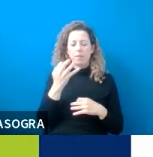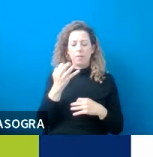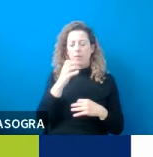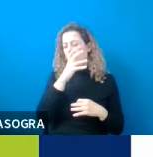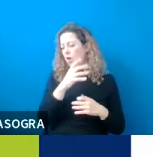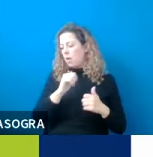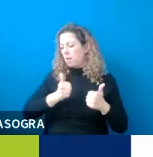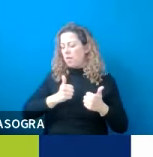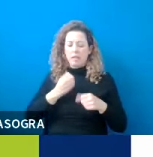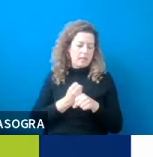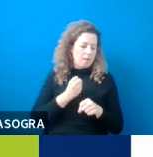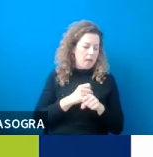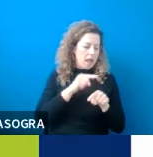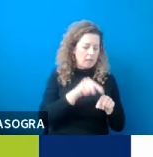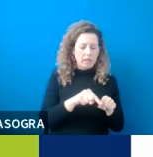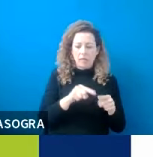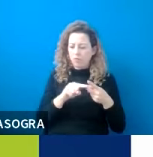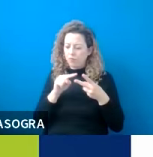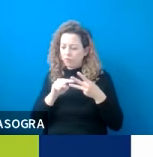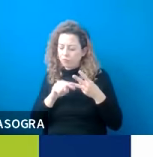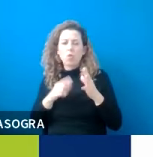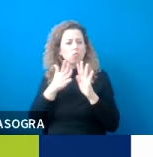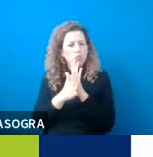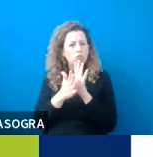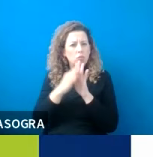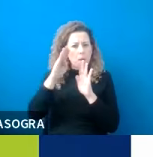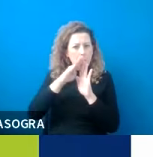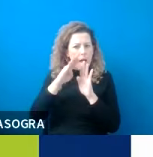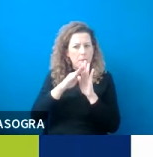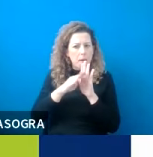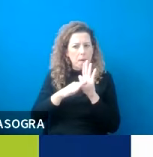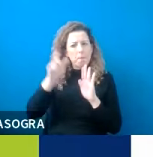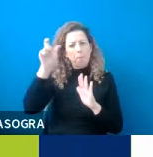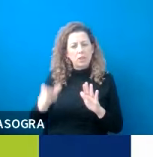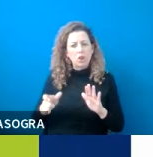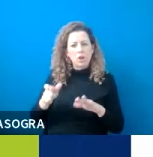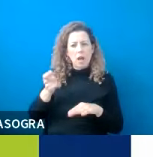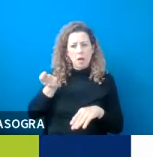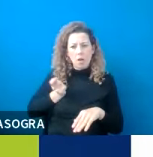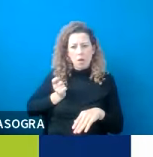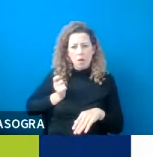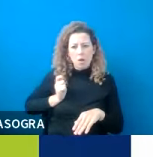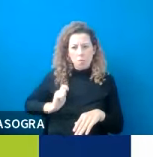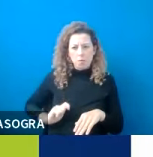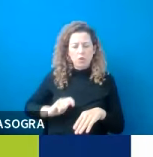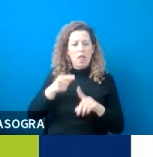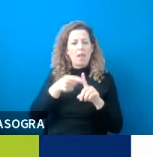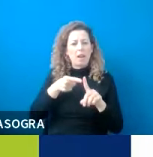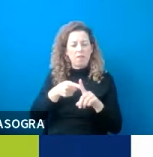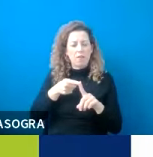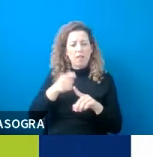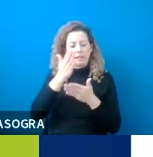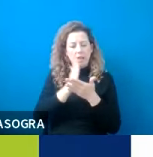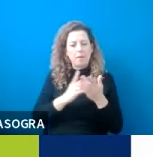trabajar aquí, vamos a venir con esta frecuencia, vaya a tener este profesional de referencia, entonces esta parte también intentamos